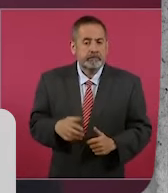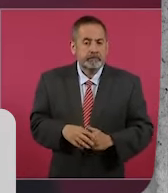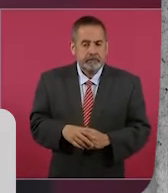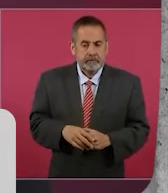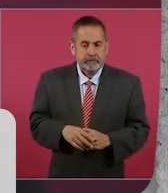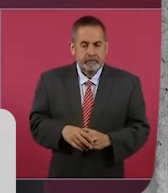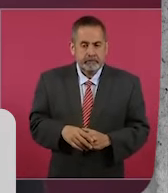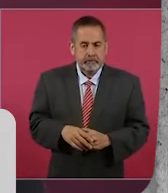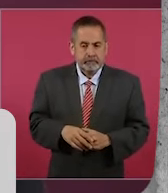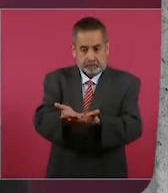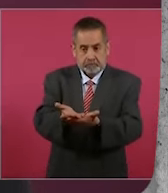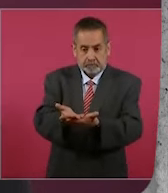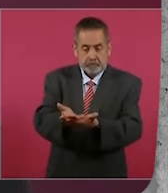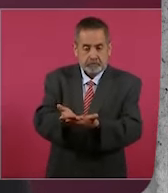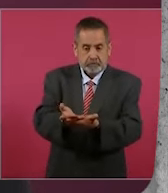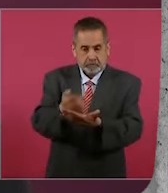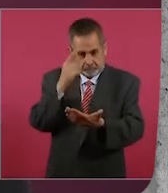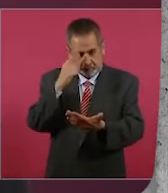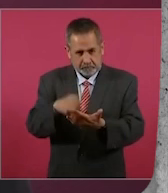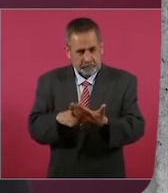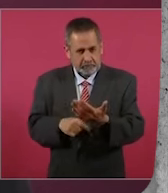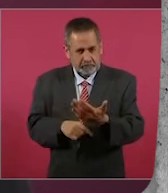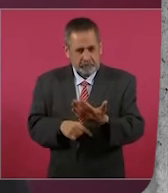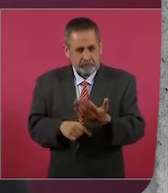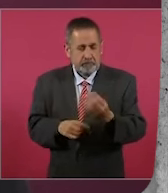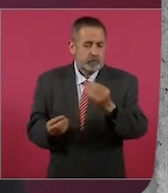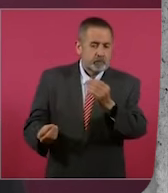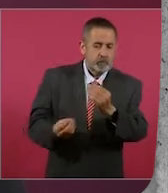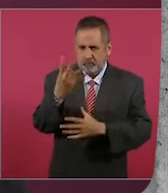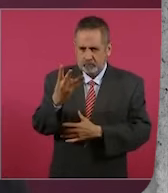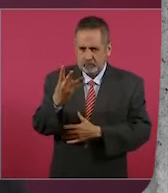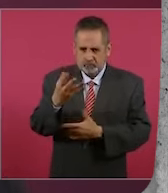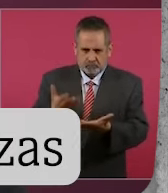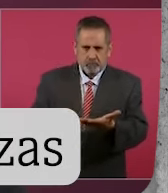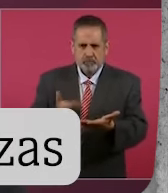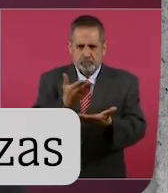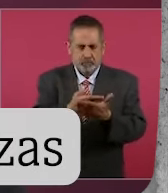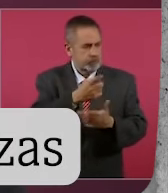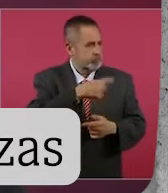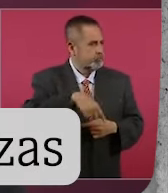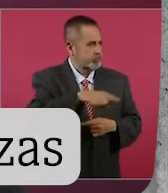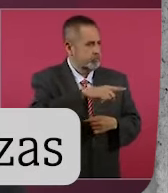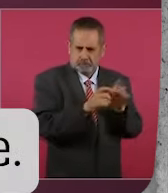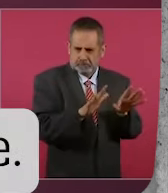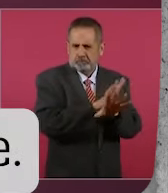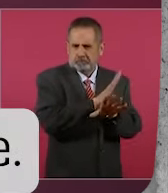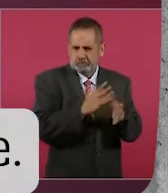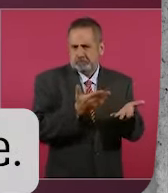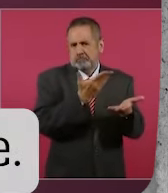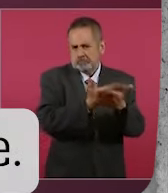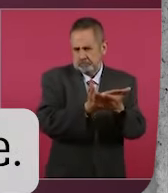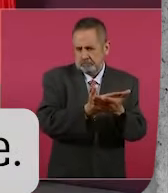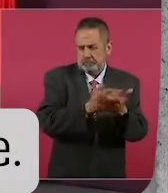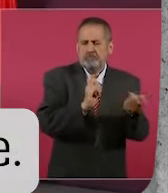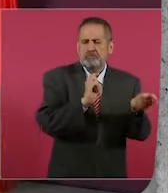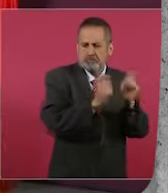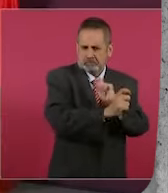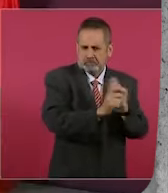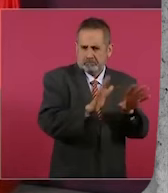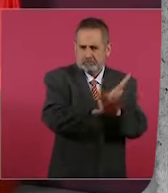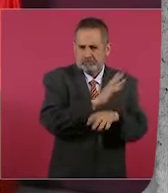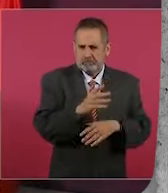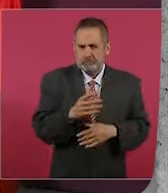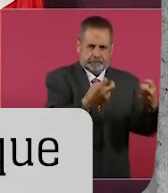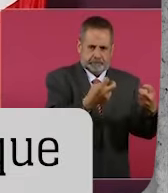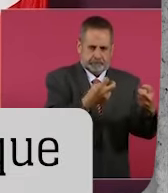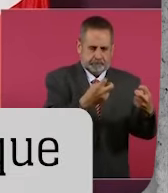que con la propuesta de 4 nuevos ministros se cambiara la correlación de fuerza en la Suprema Corte. Son